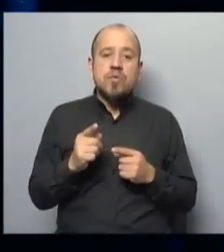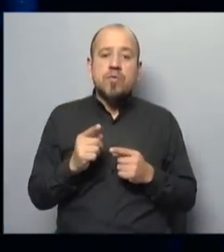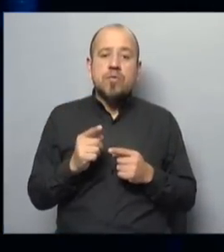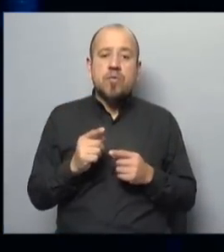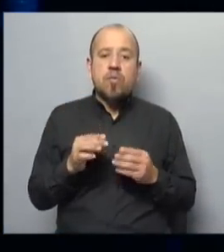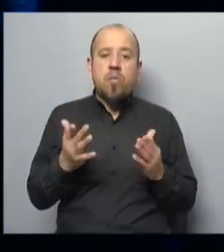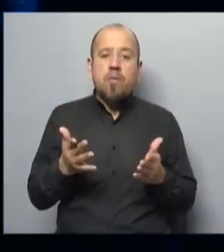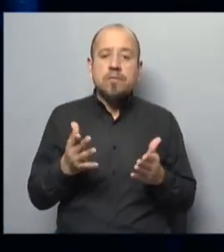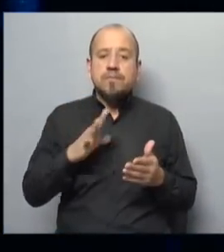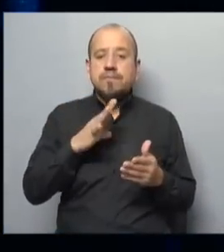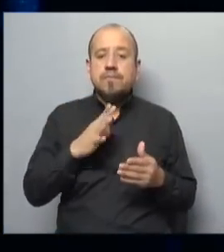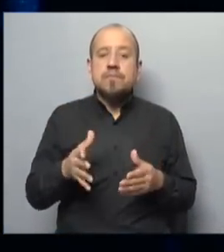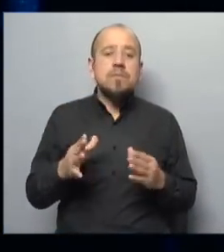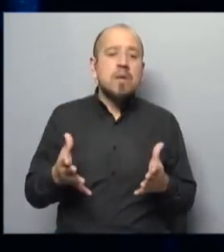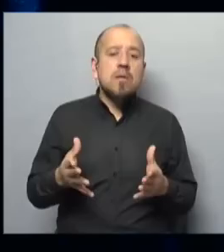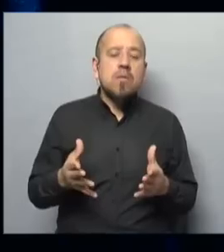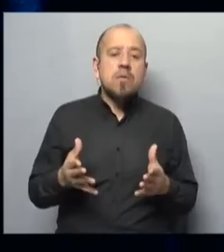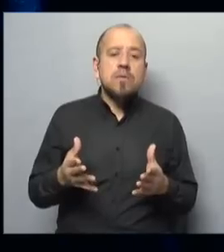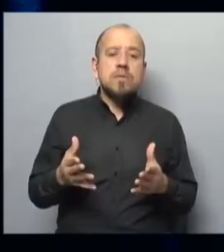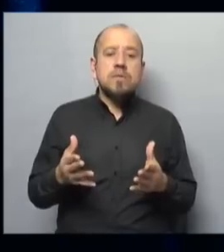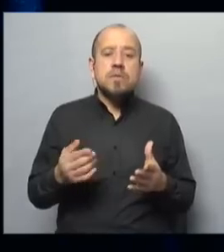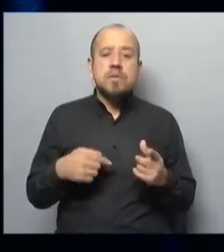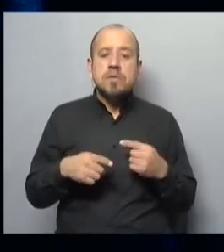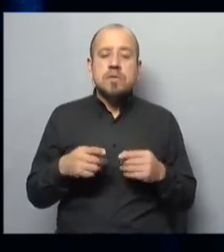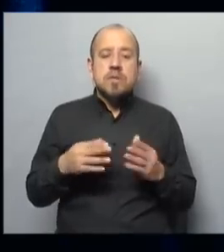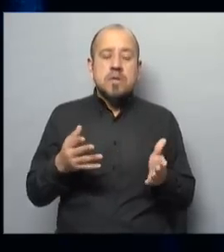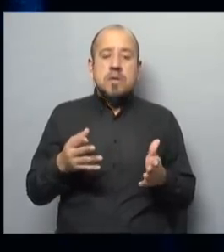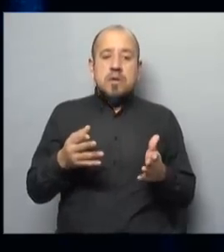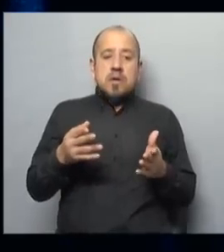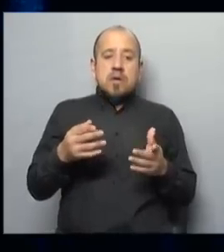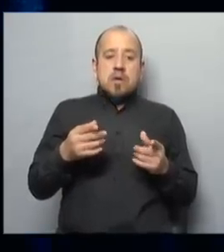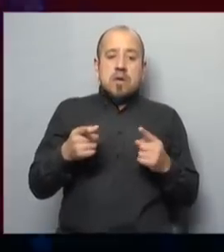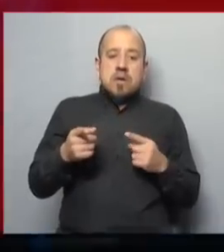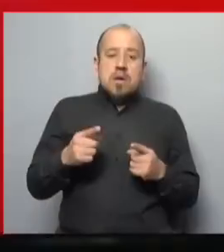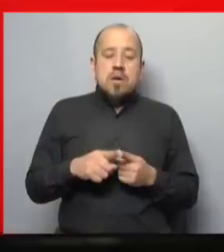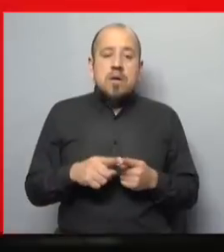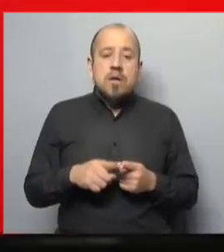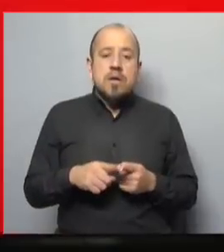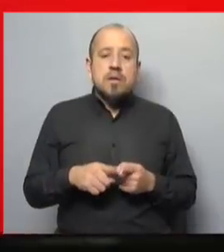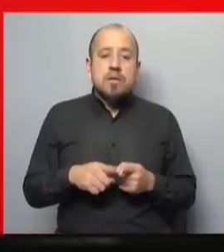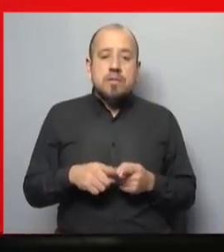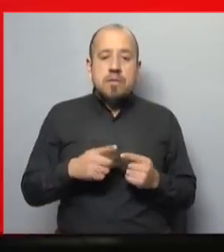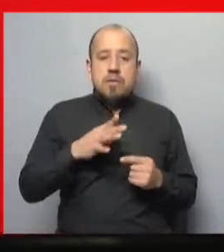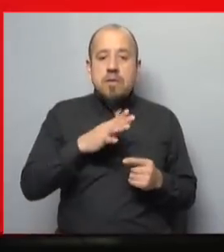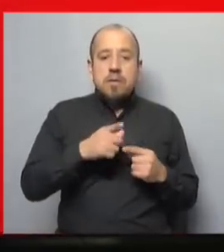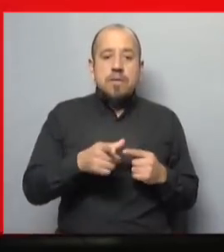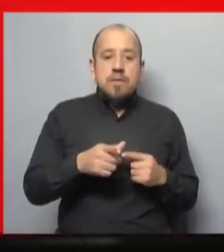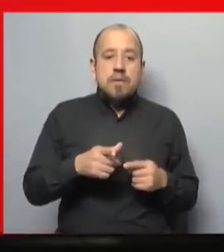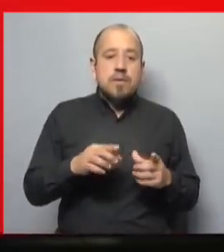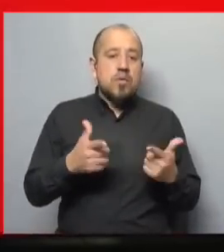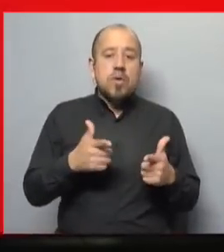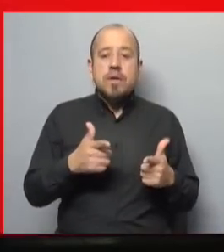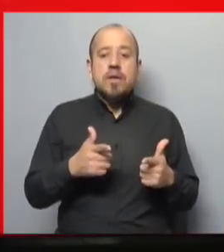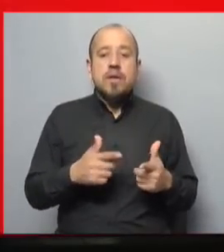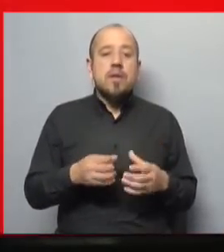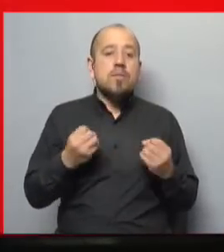hay algo no solamente la realidad en realidad existe hay algo en realidad no hay por qué